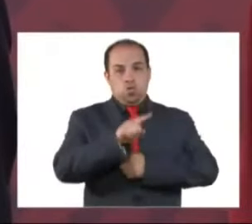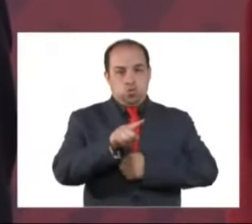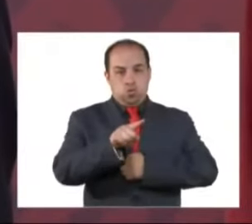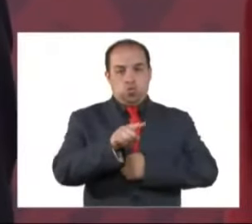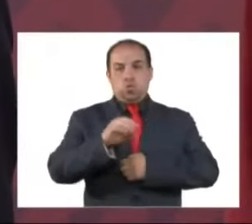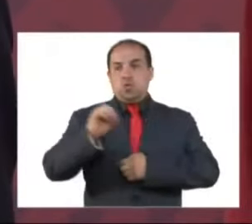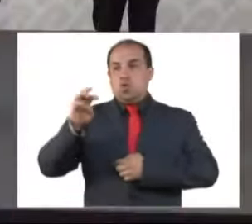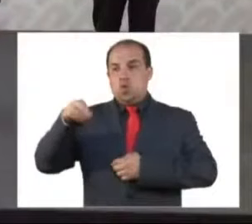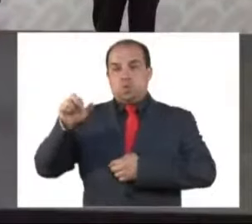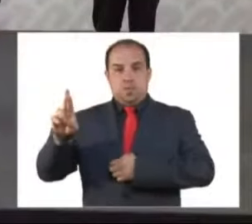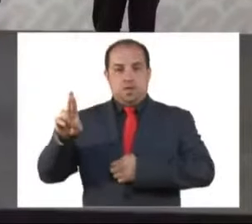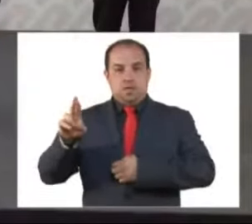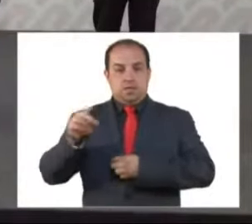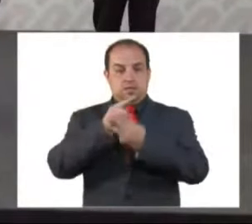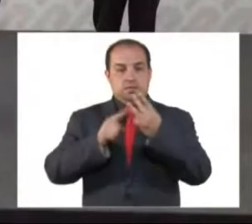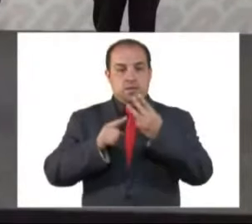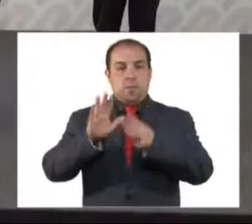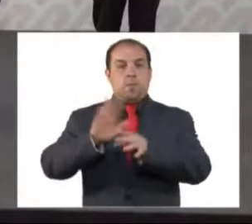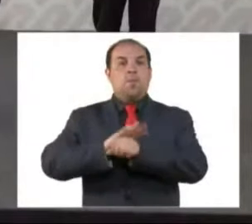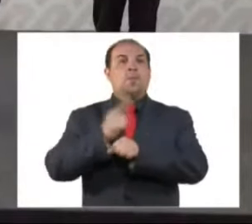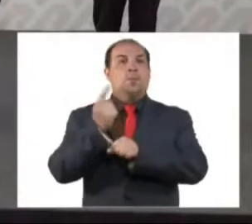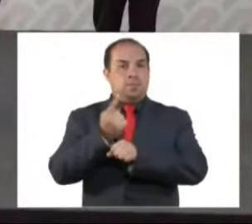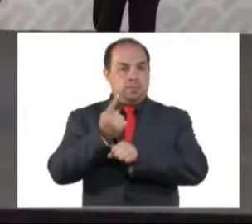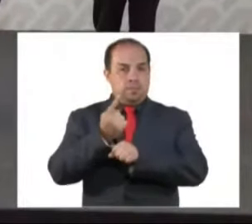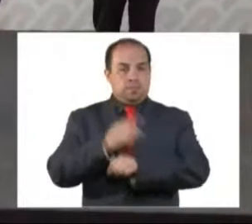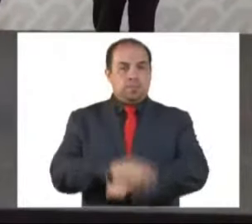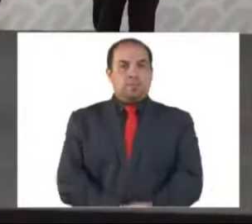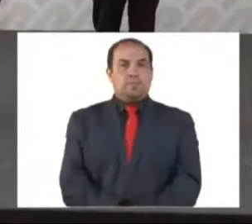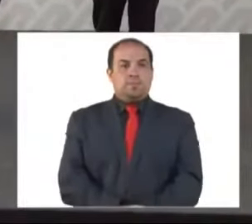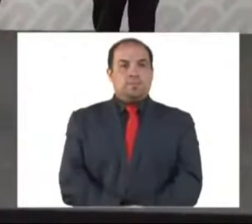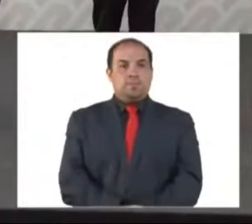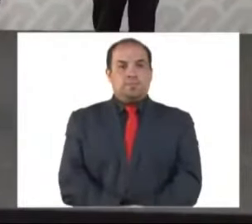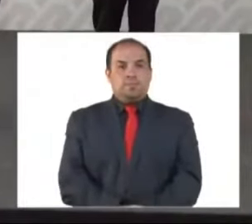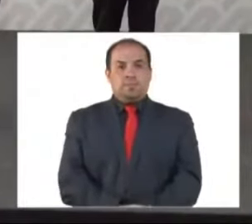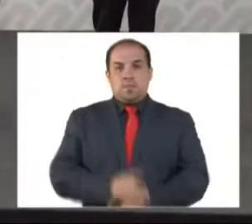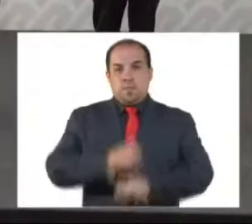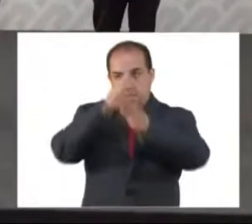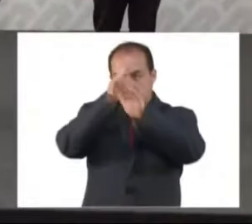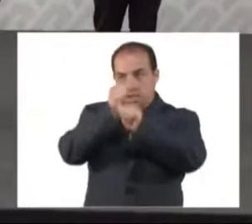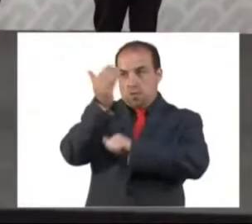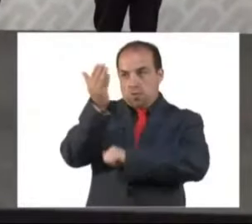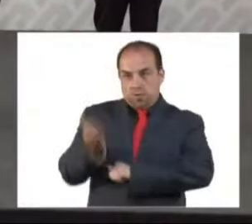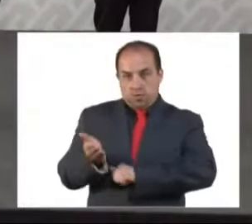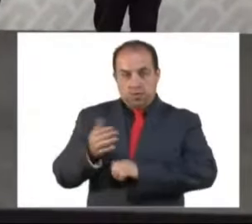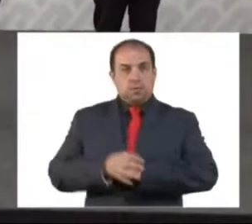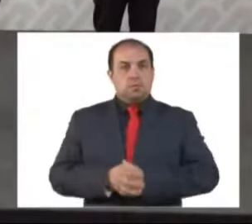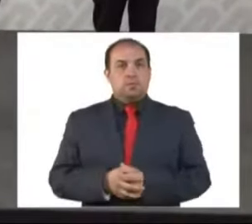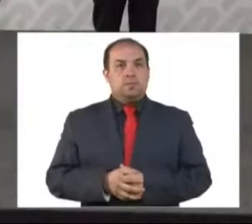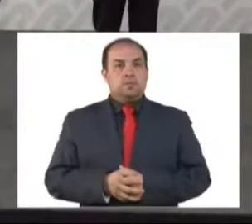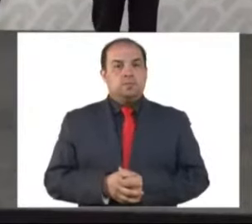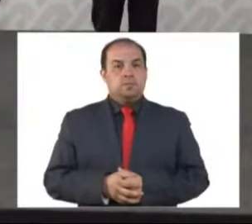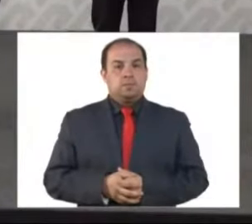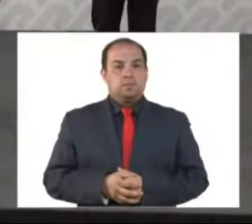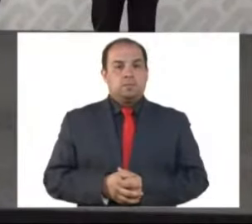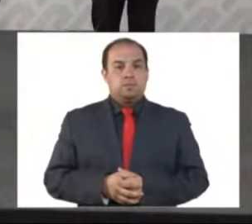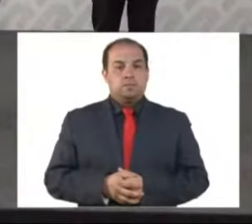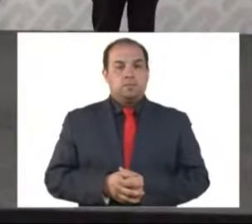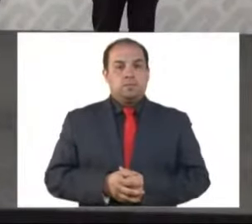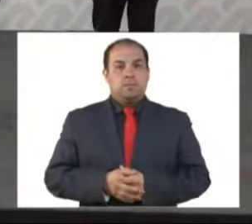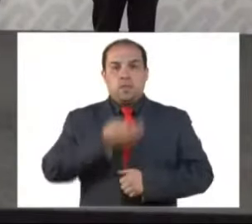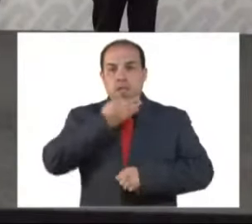y Omar García harfus en acuerdo con martiva tres guadarrama quiero